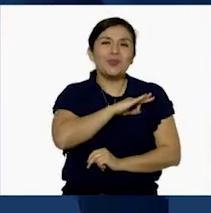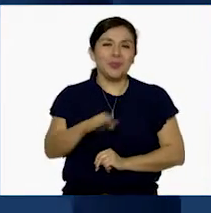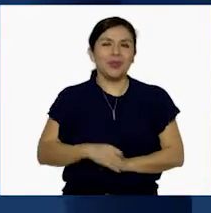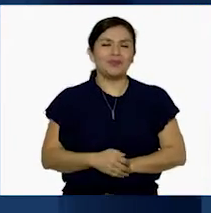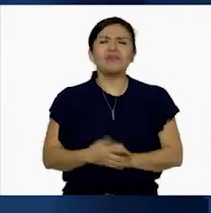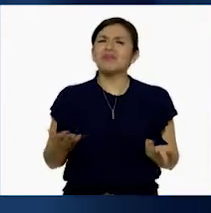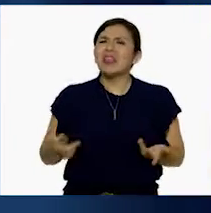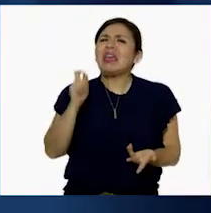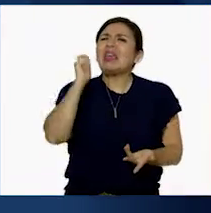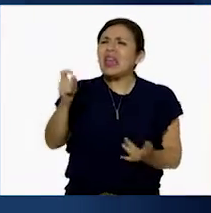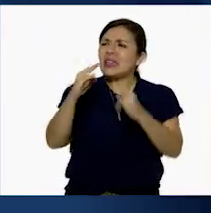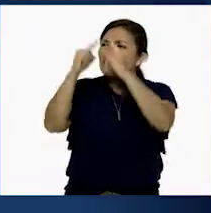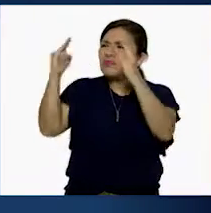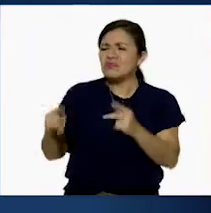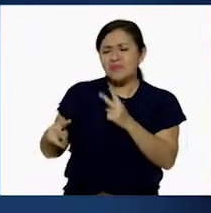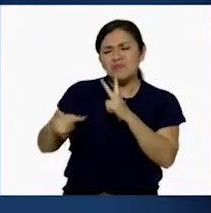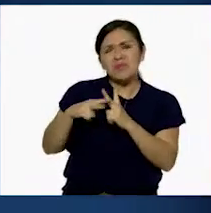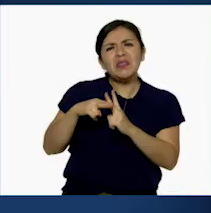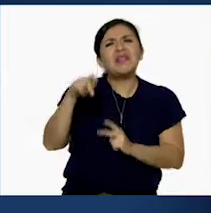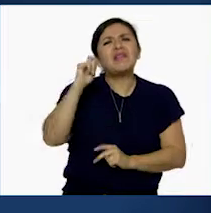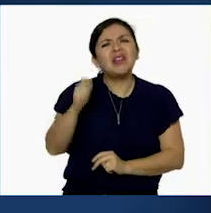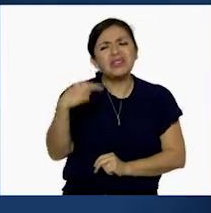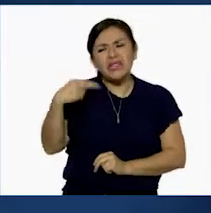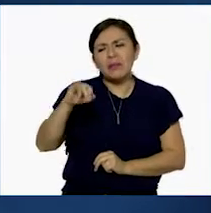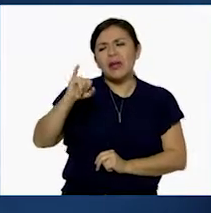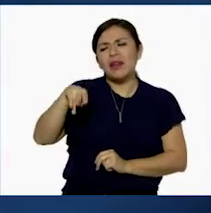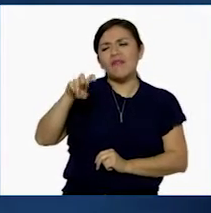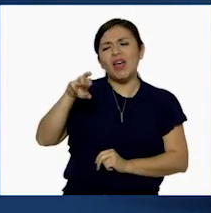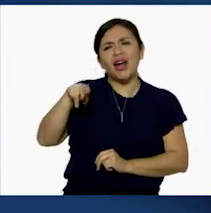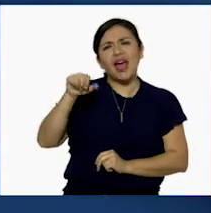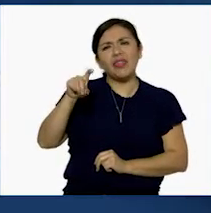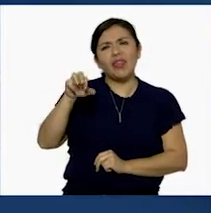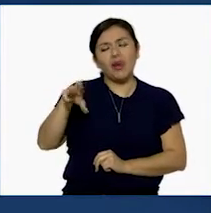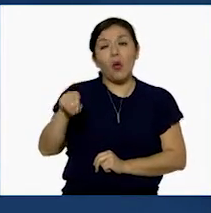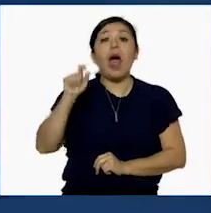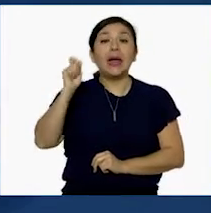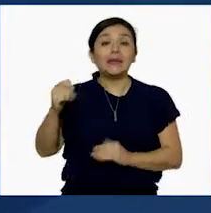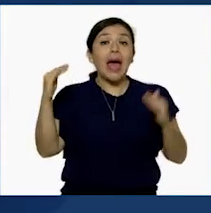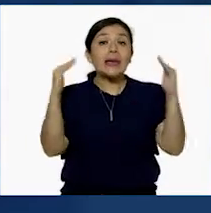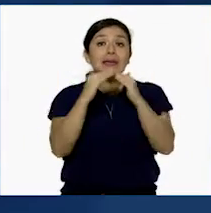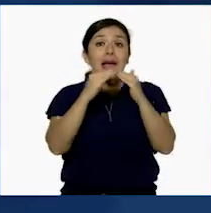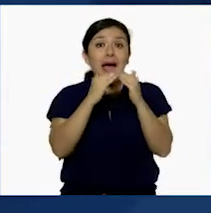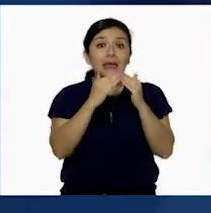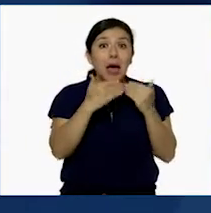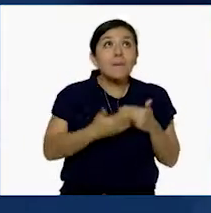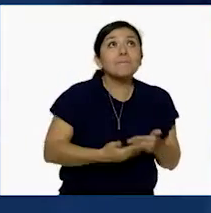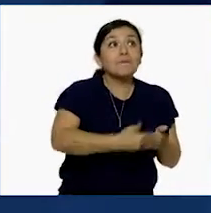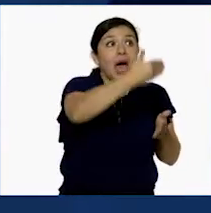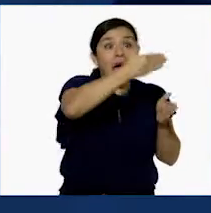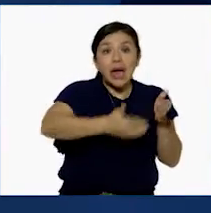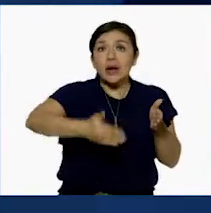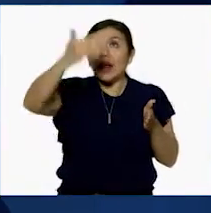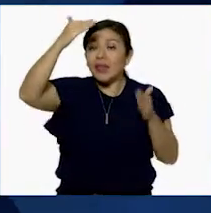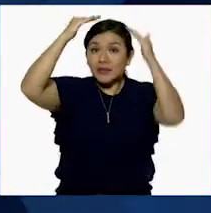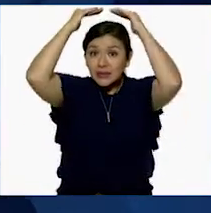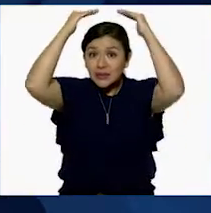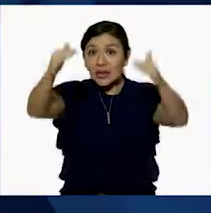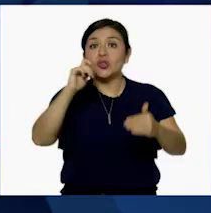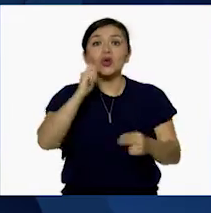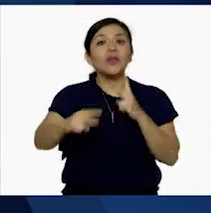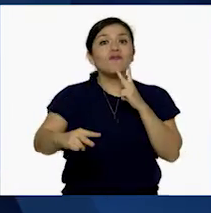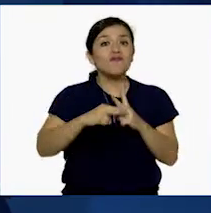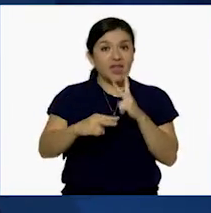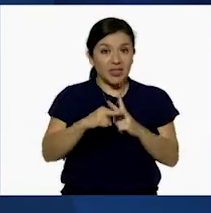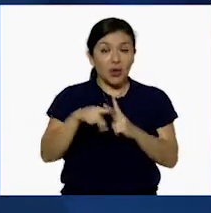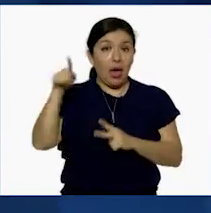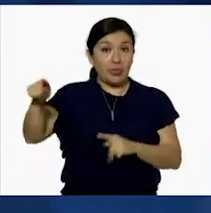invernadero?, dijo Volodia, el tercer hijo de Tikon. Un invernadero es una casa cuyas paredes y techo son de vidrio. El tío